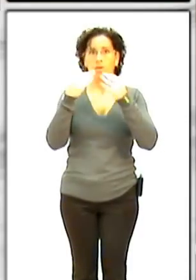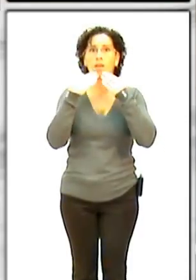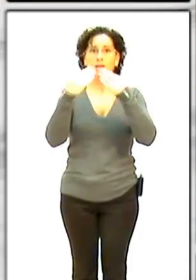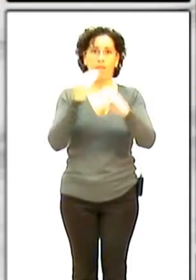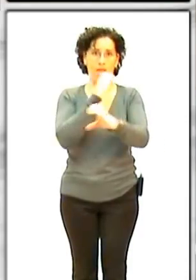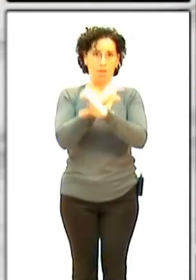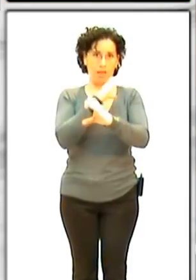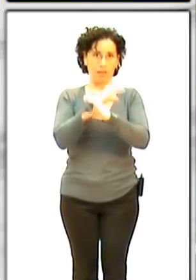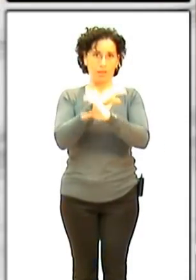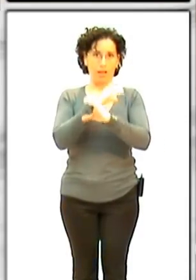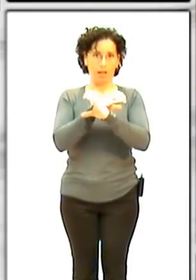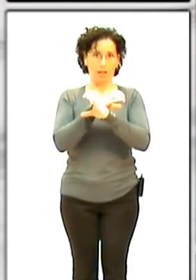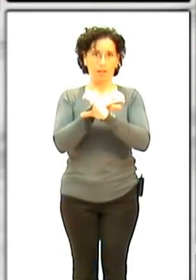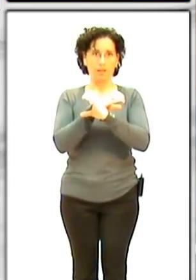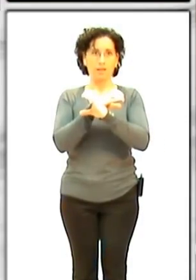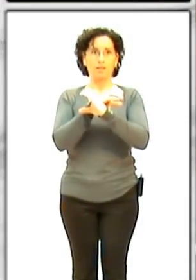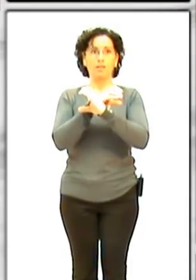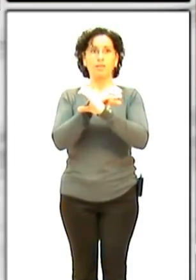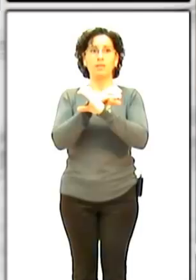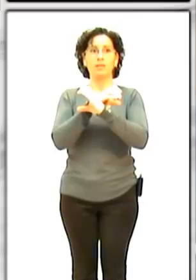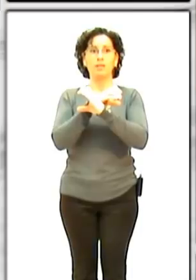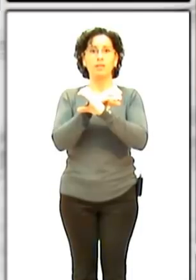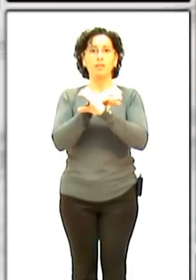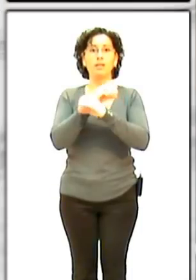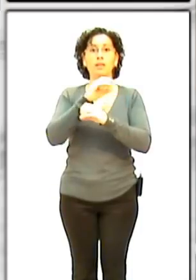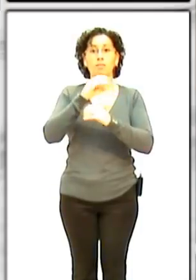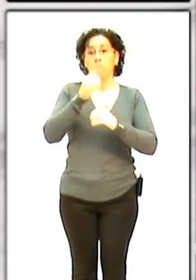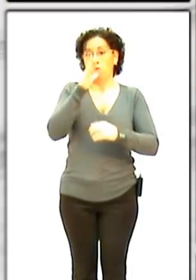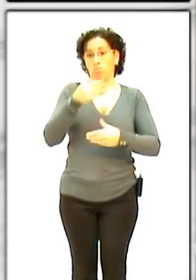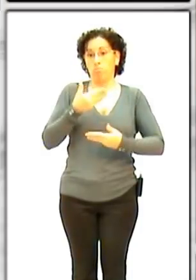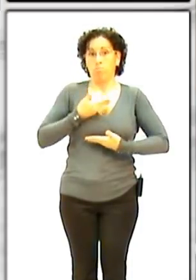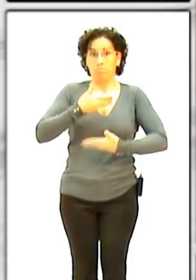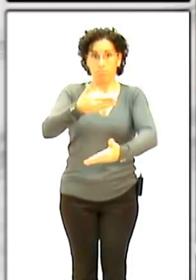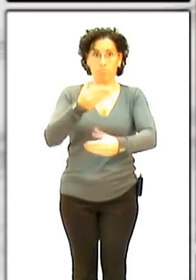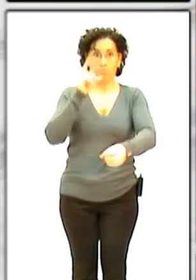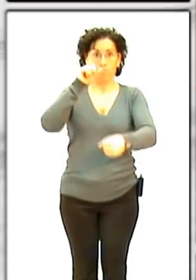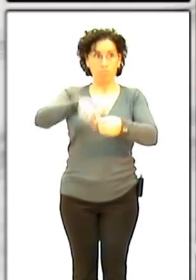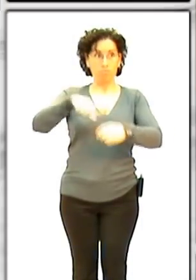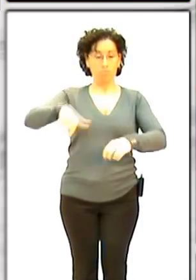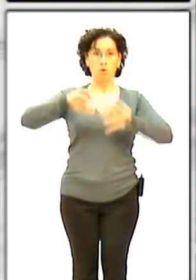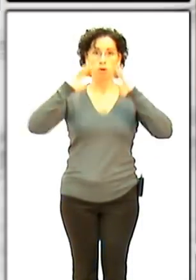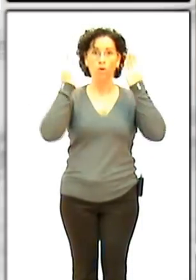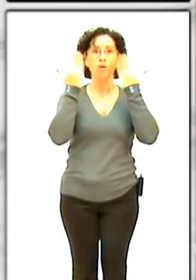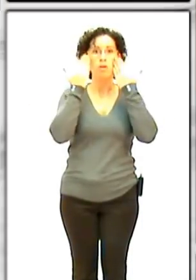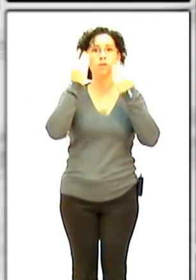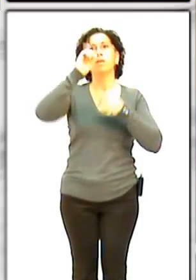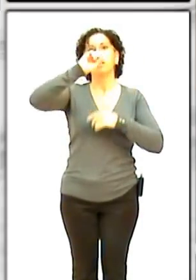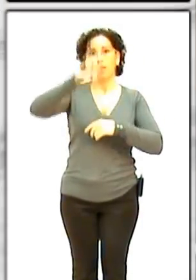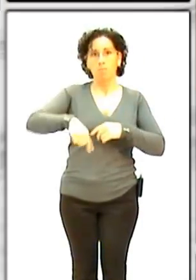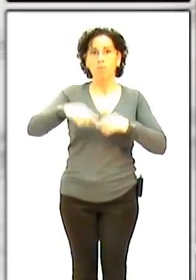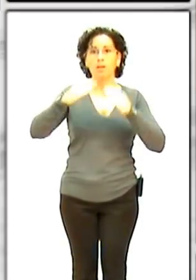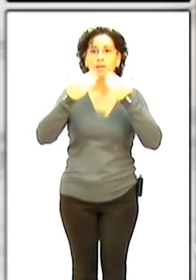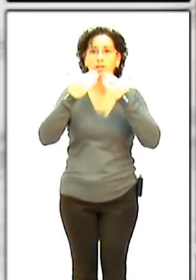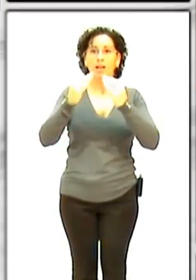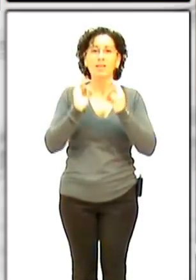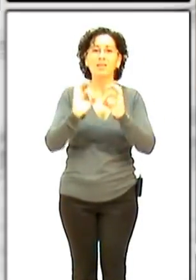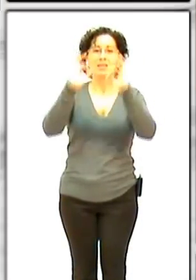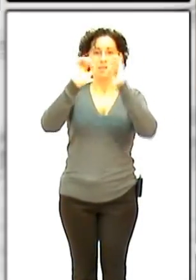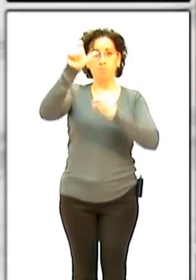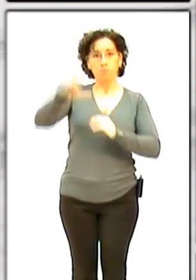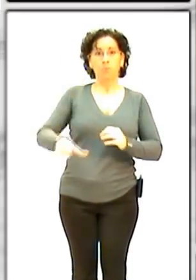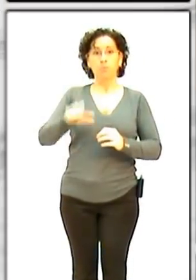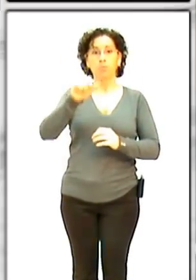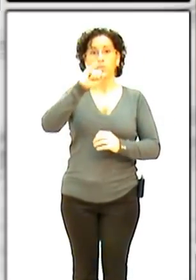CENTAC y en general por invitarnos al Congreso. También queremos darle las gracias en particular a Juan Luis